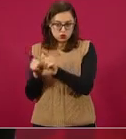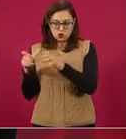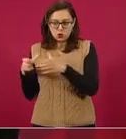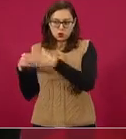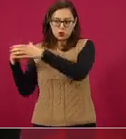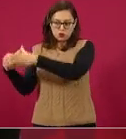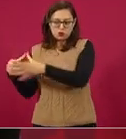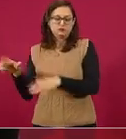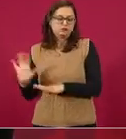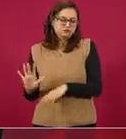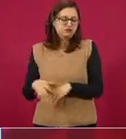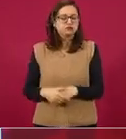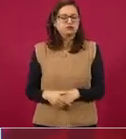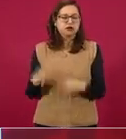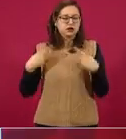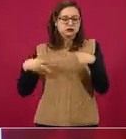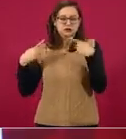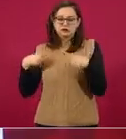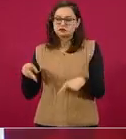llegamos a comer y,